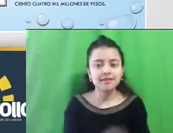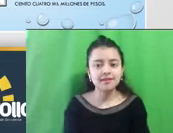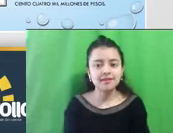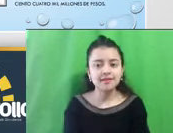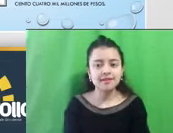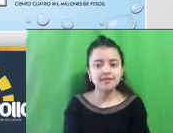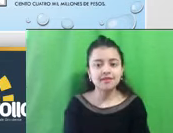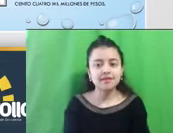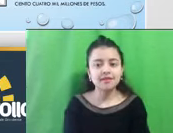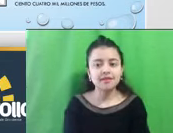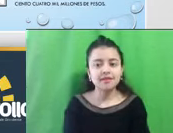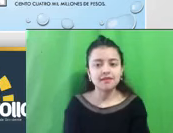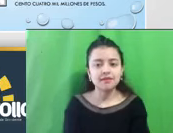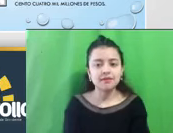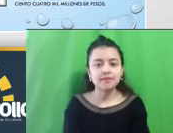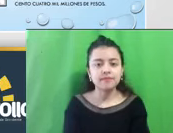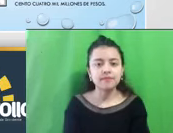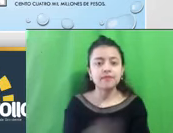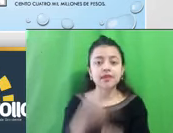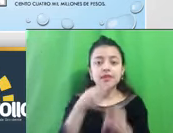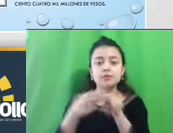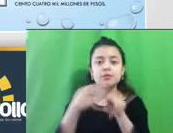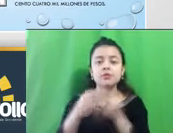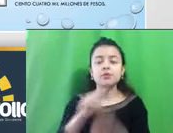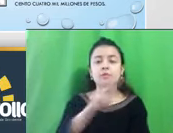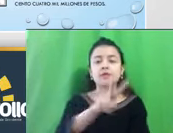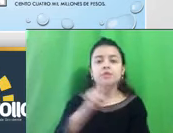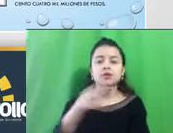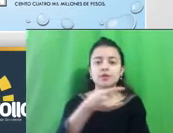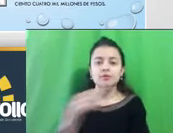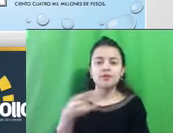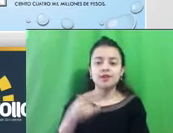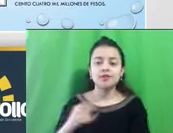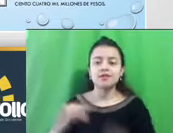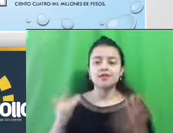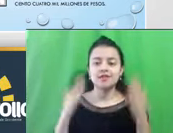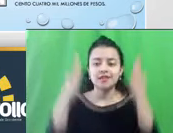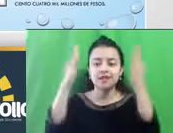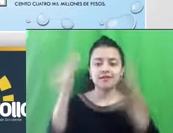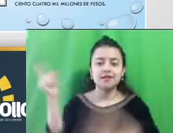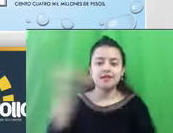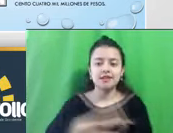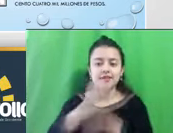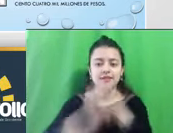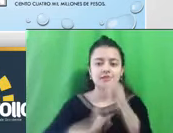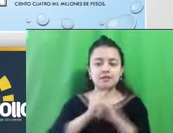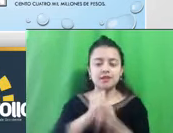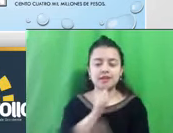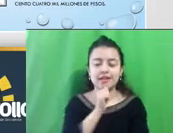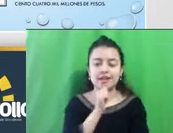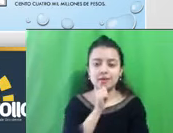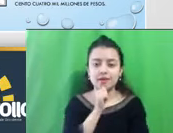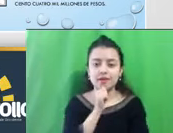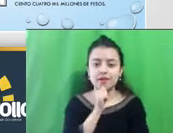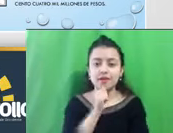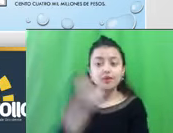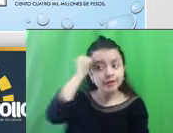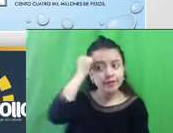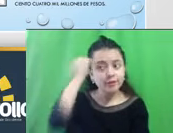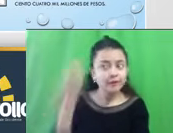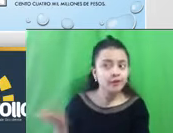El próximo 22 de marzo se celebra el Día Internacional del Agua, ¿no? ¿Dónde está el profesor? De pronto